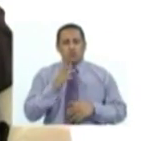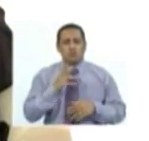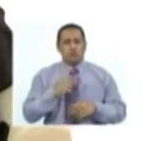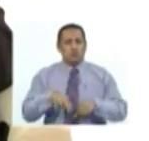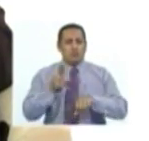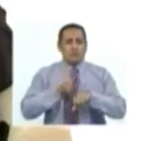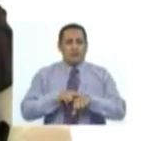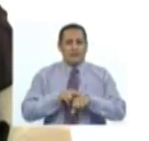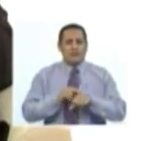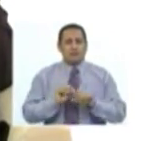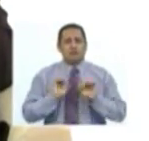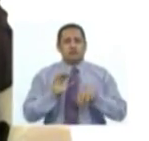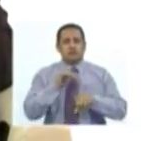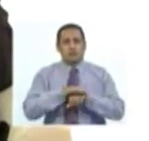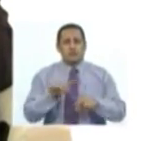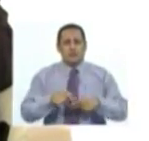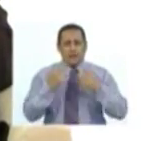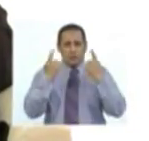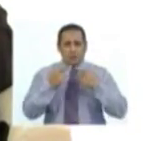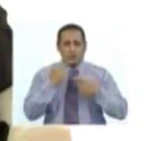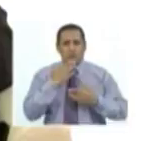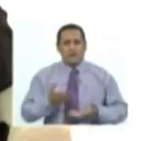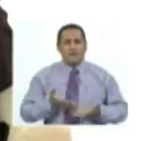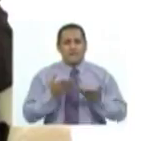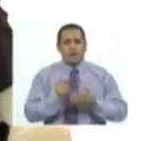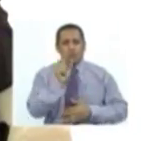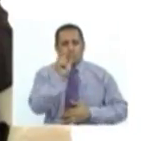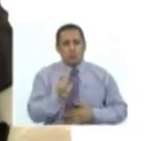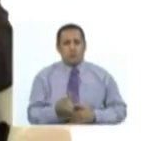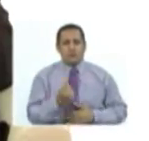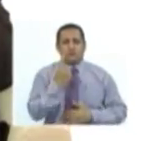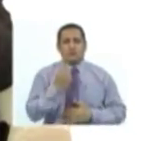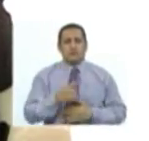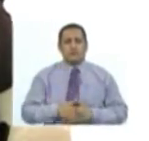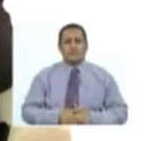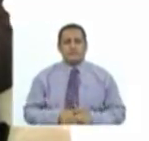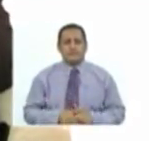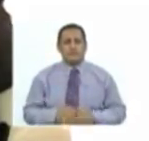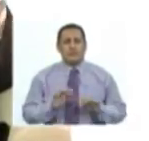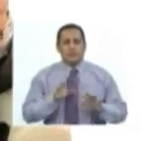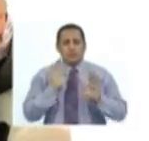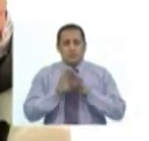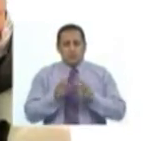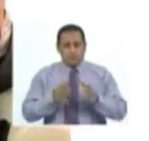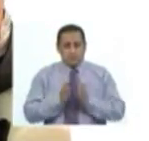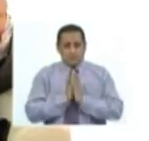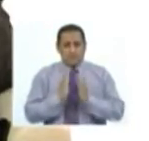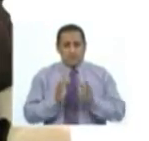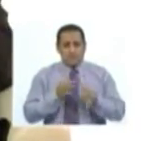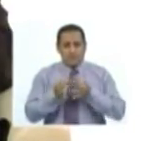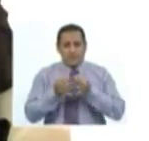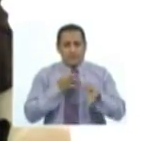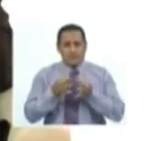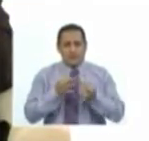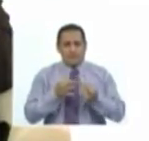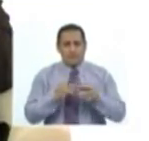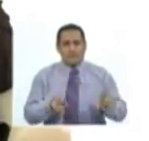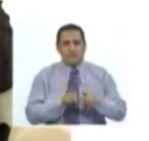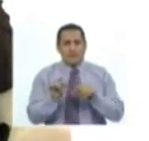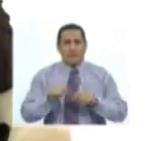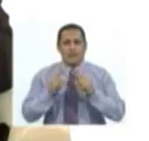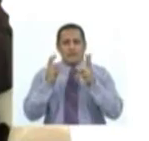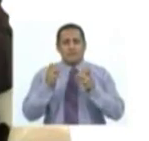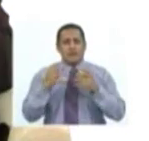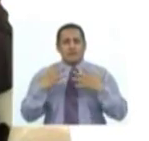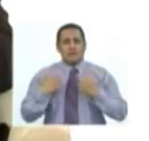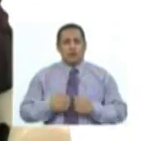respecto de la decisión que pueda tomar una sola? Y si me permite, para trasladar esto al ámbito